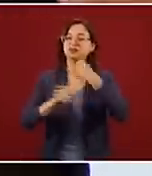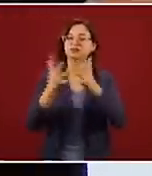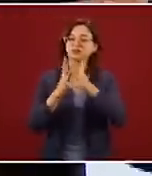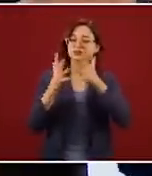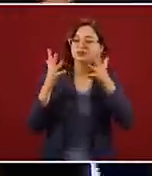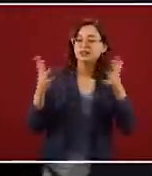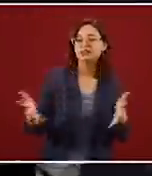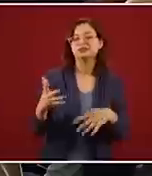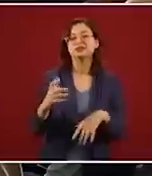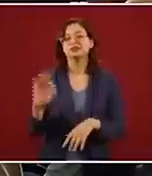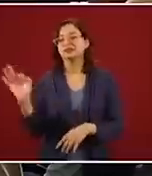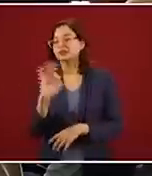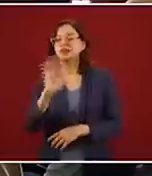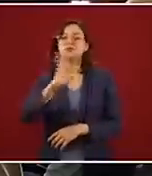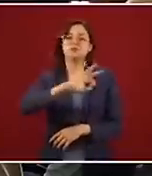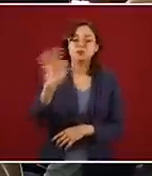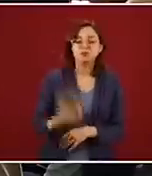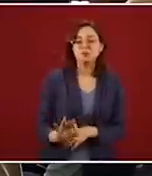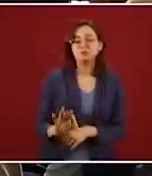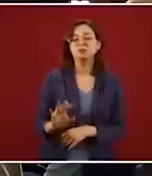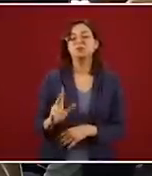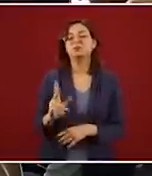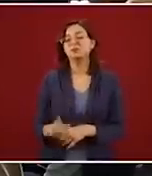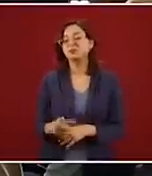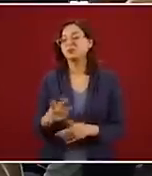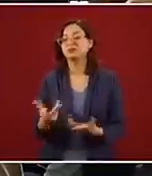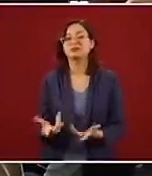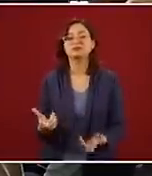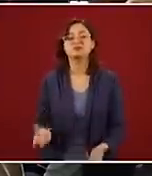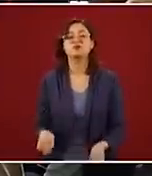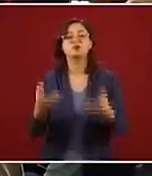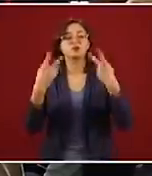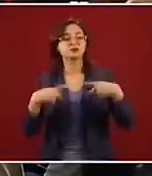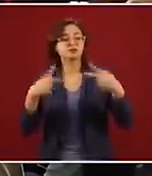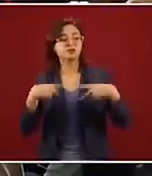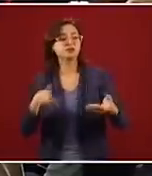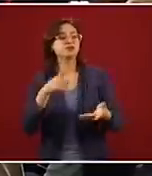como promoción, al que compre una determinada cantidad, entregar